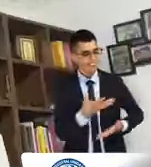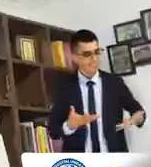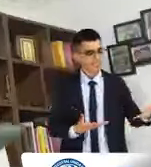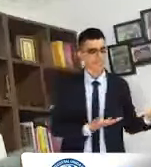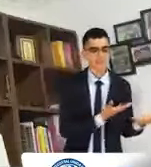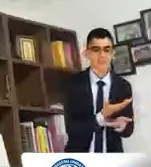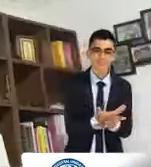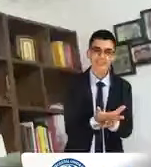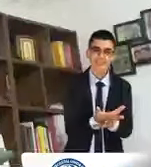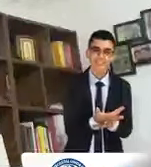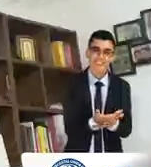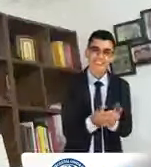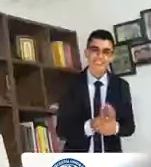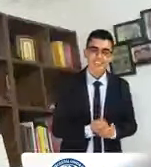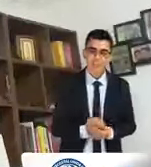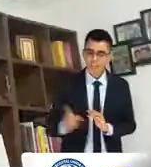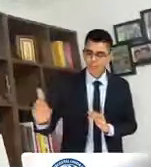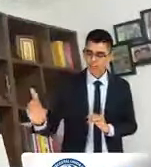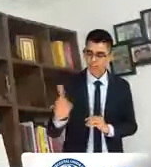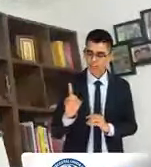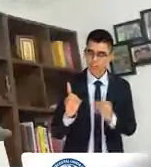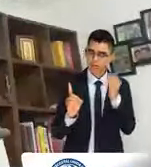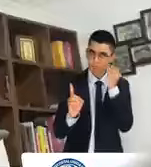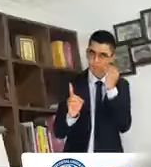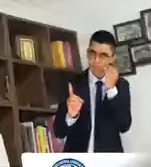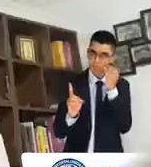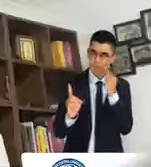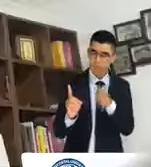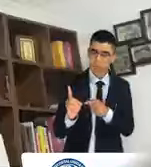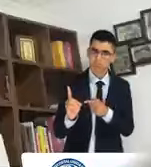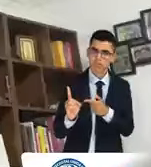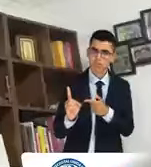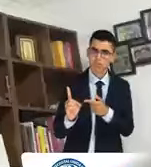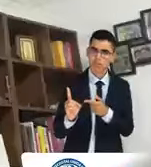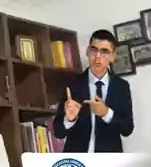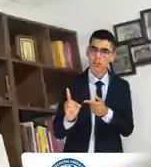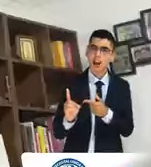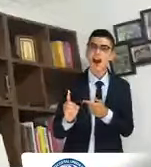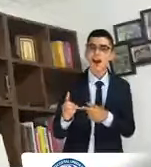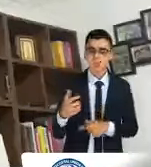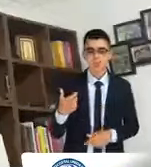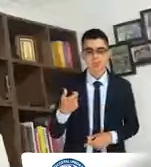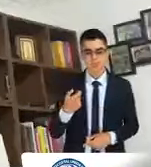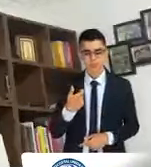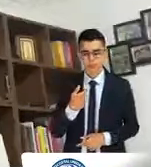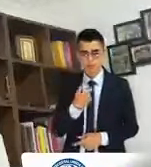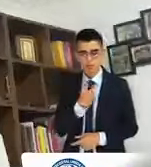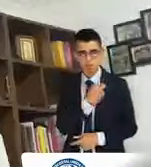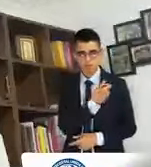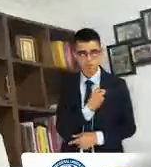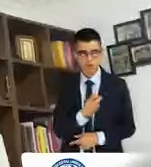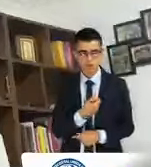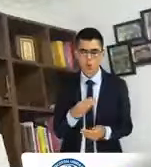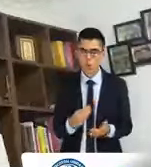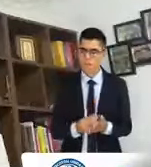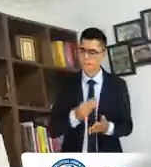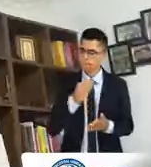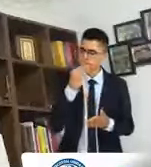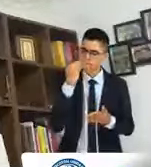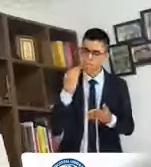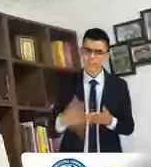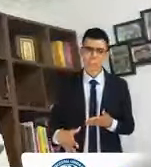llega una mujer. Una mujer con un perfume costosísimo. Según los